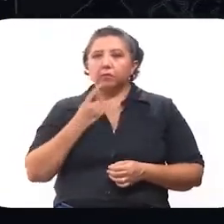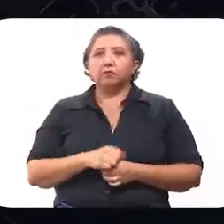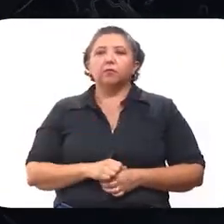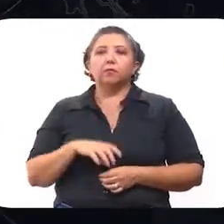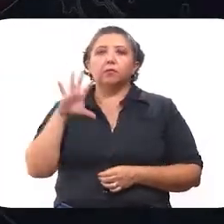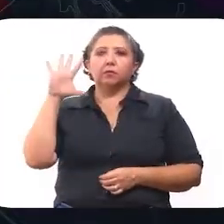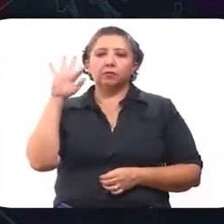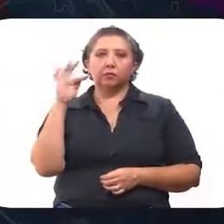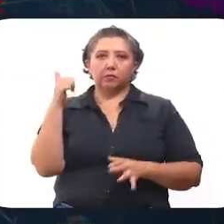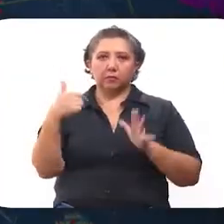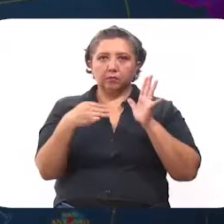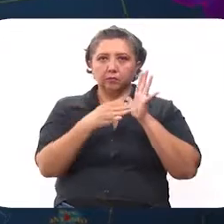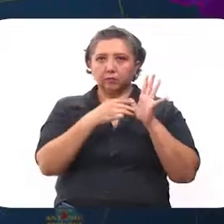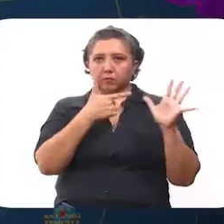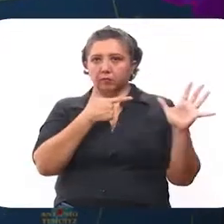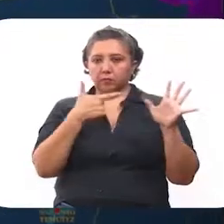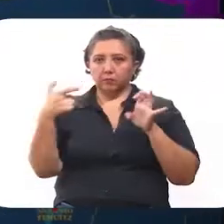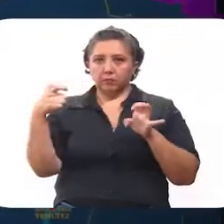diagnosticado